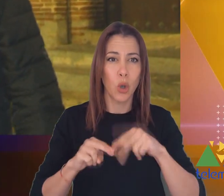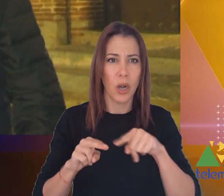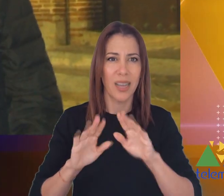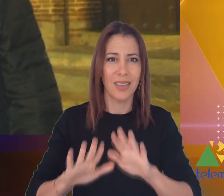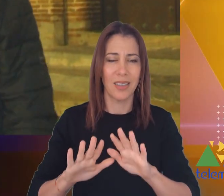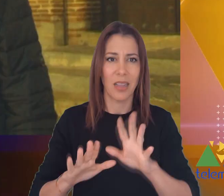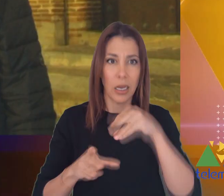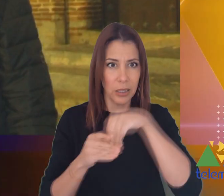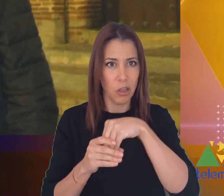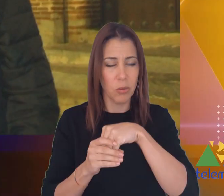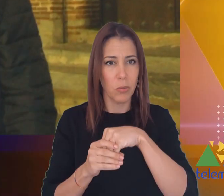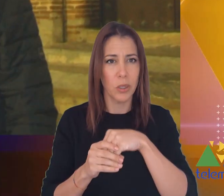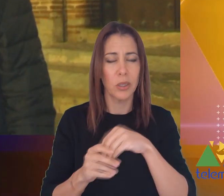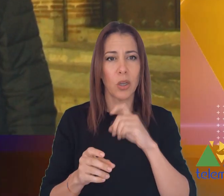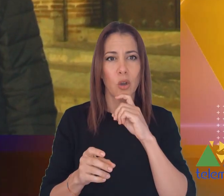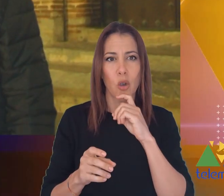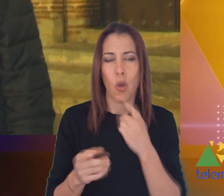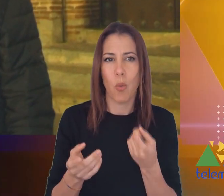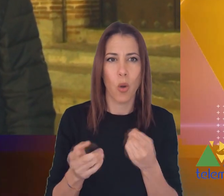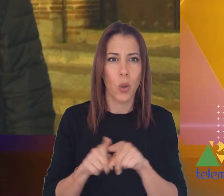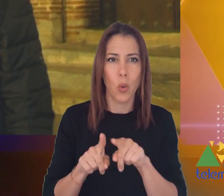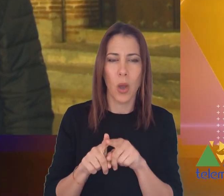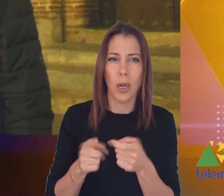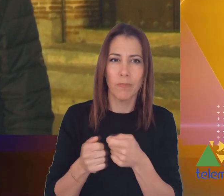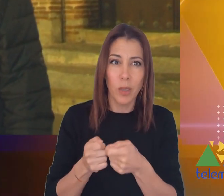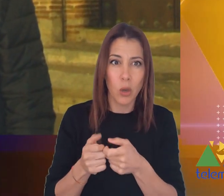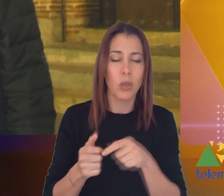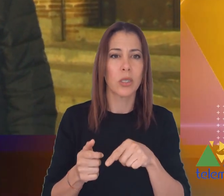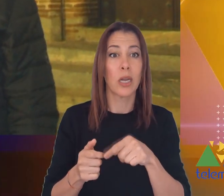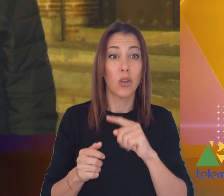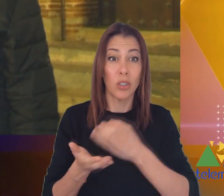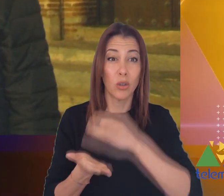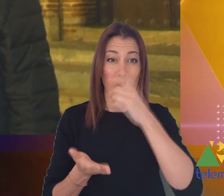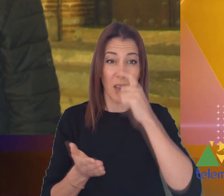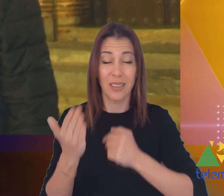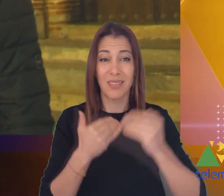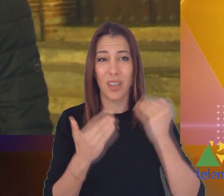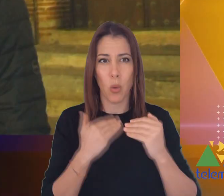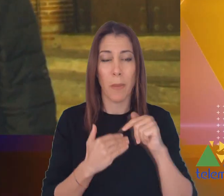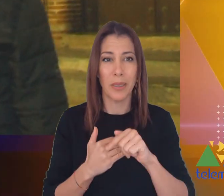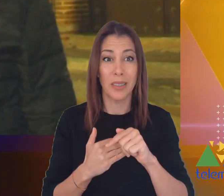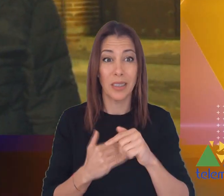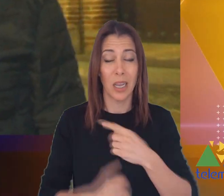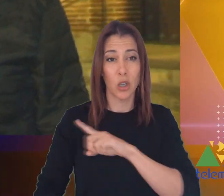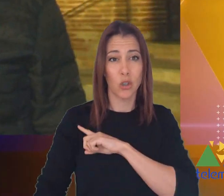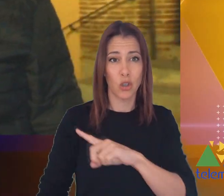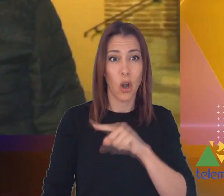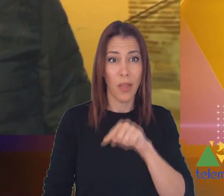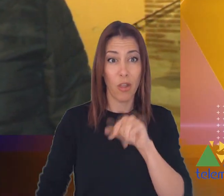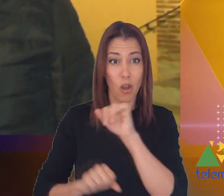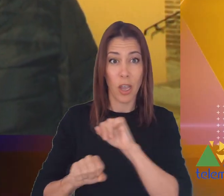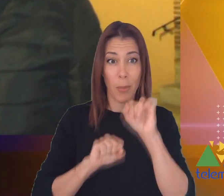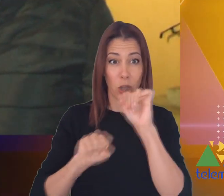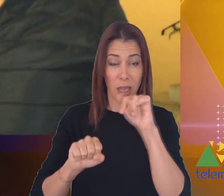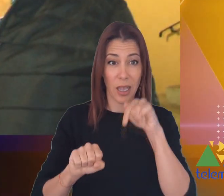está interiormente como un osario y fue la torre donde antiguamente los soldados que